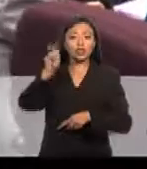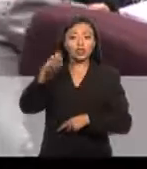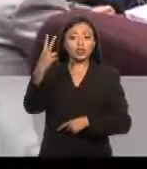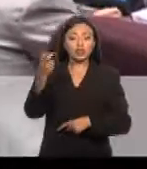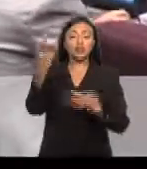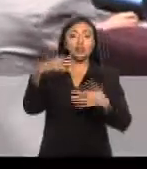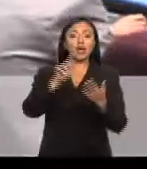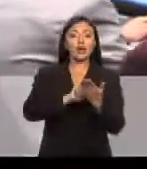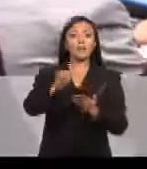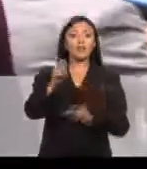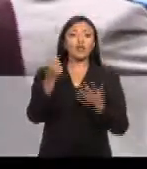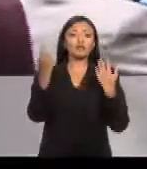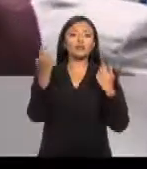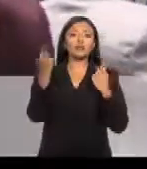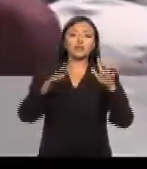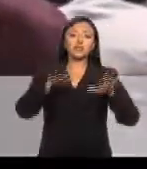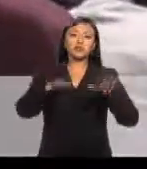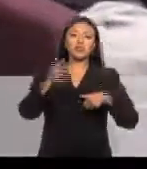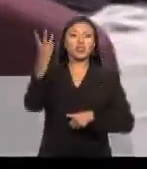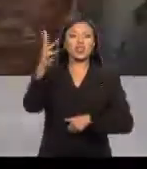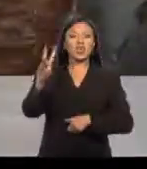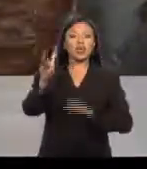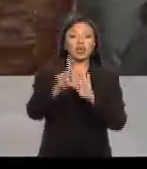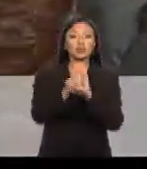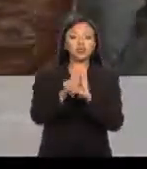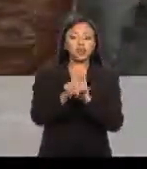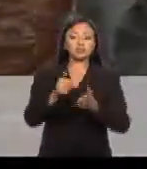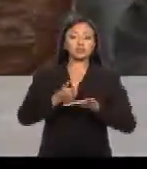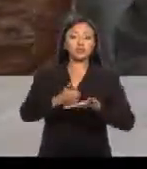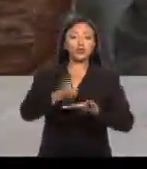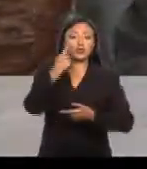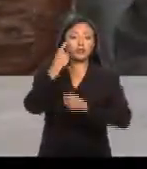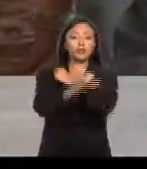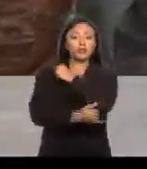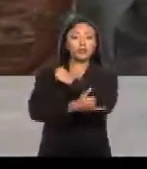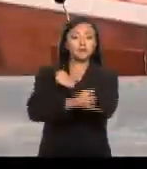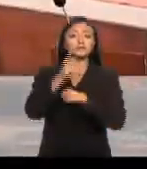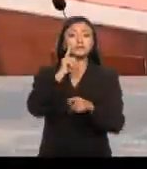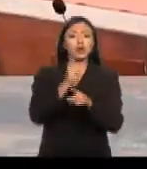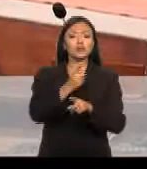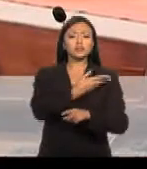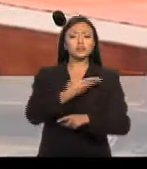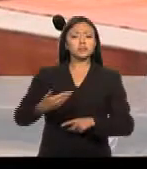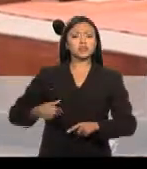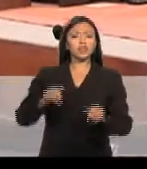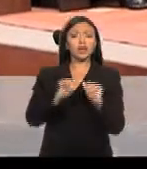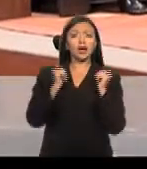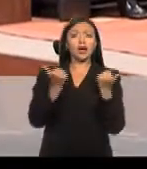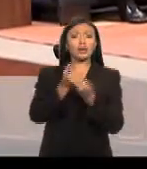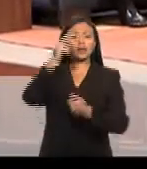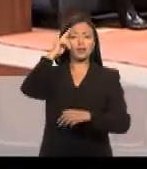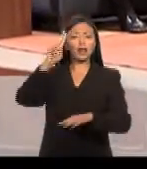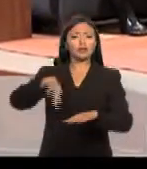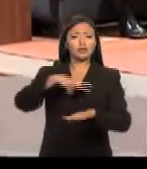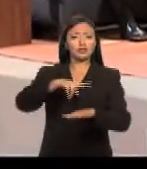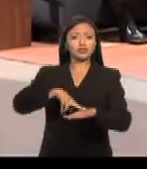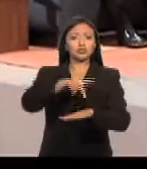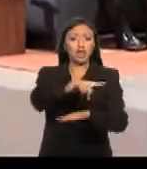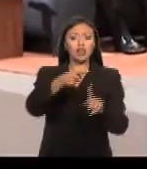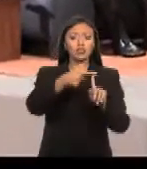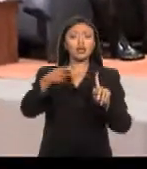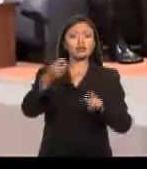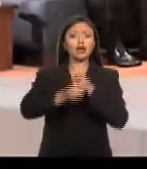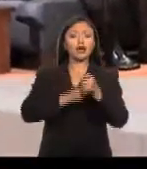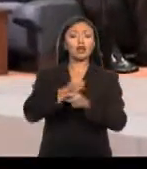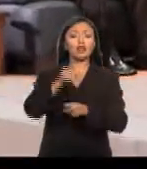han aprobado 16 leyes que benefician al país. Por ello, Fernando Cordero Cueva, presidente de la Asamblea Nacional desde el 2009,